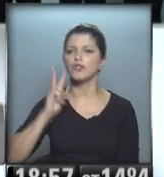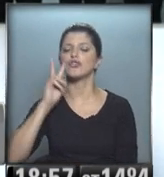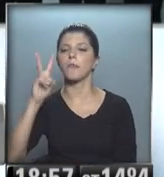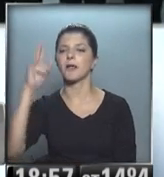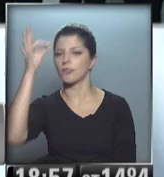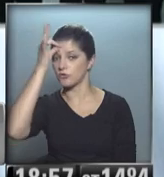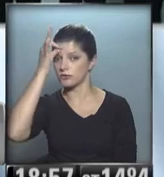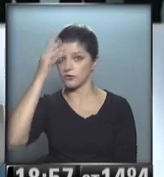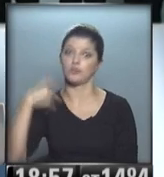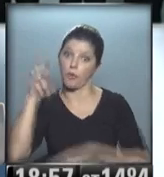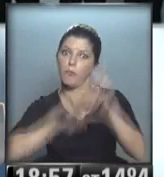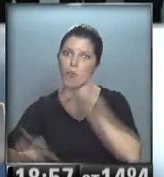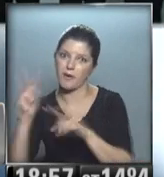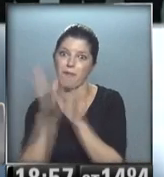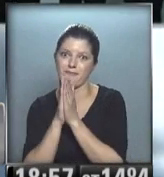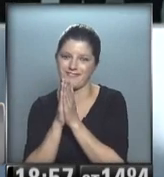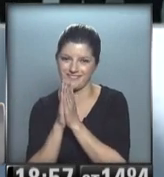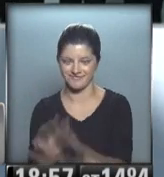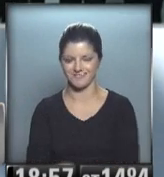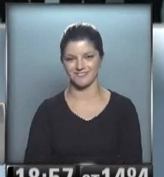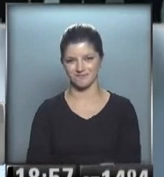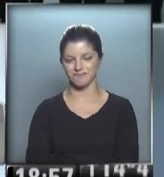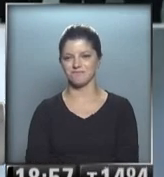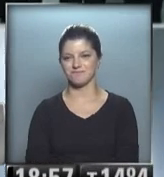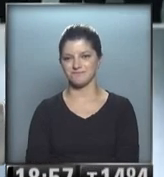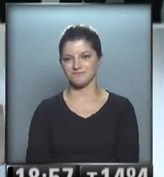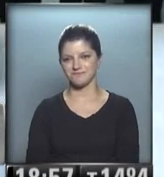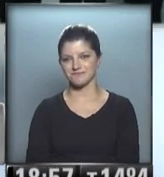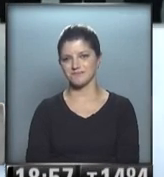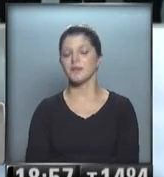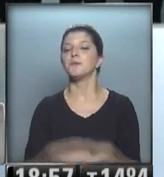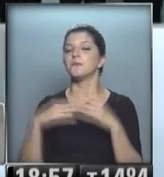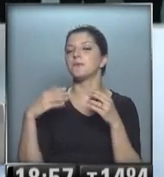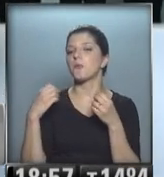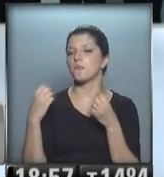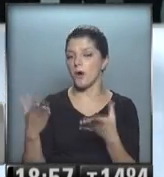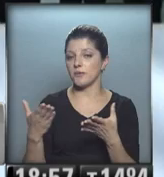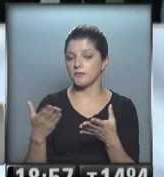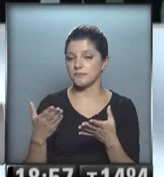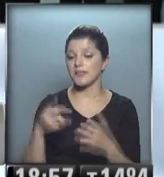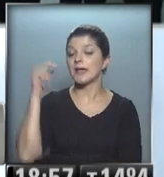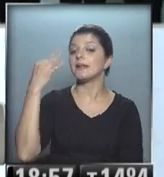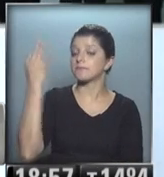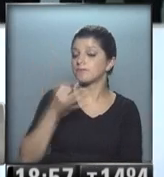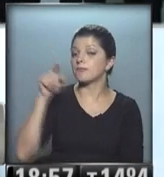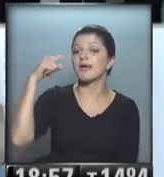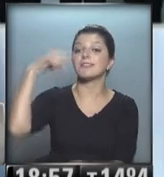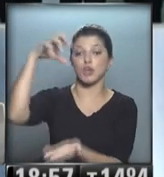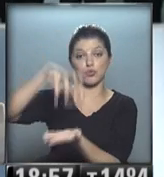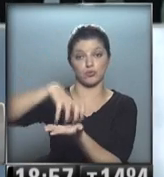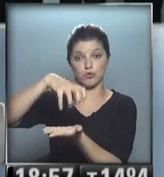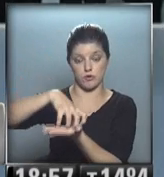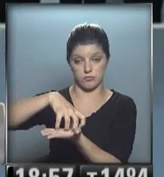si no que lo busquen porque lo queremos ver. Pero bueno, en realidad este instituto, estamos